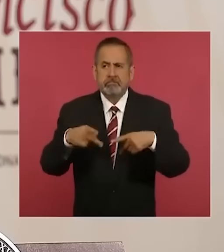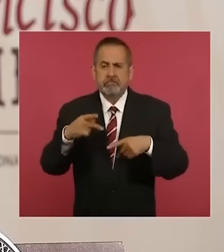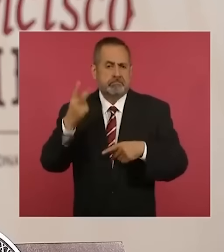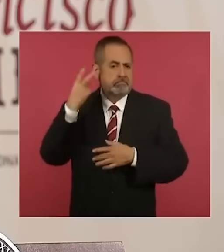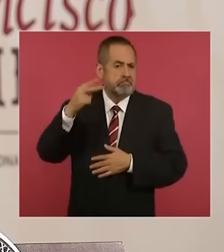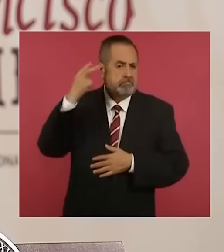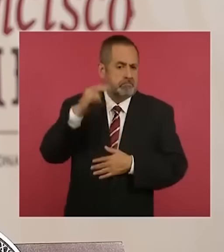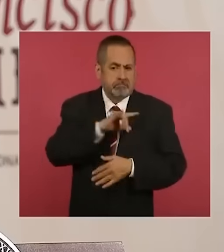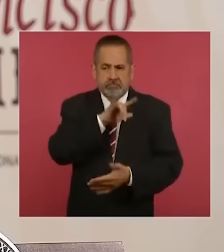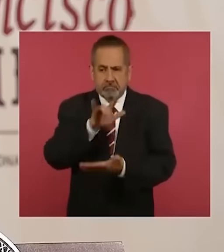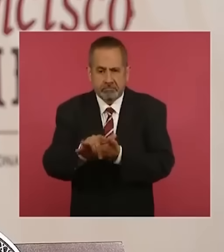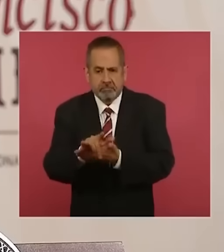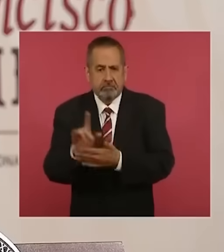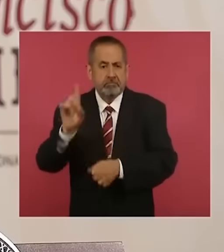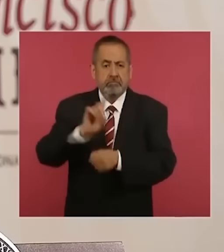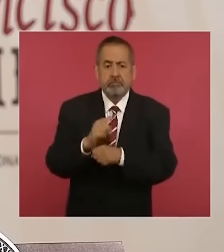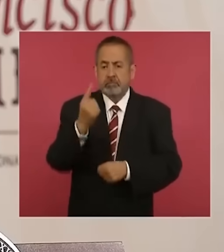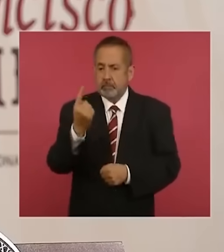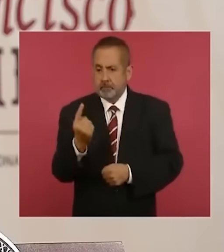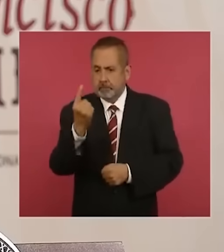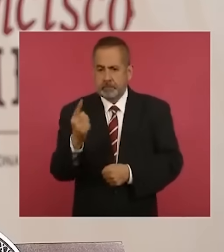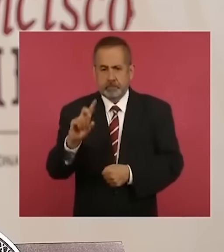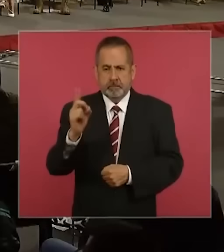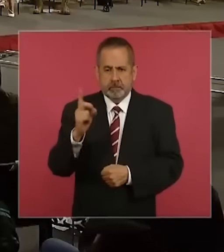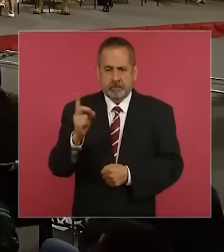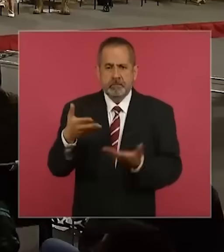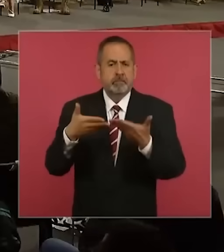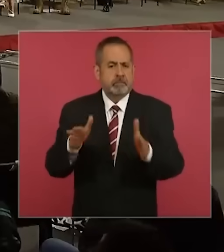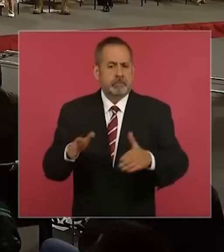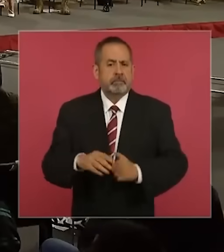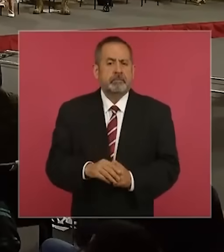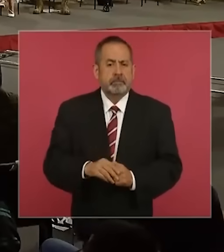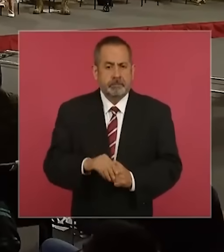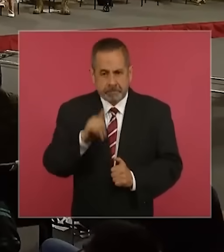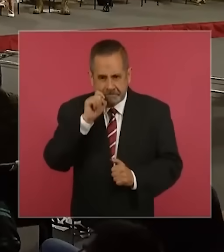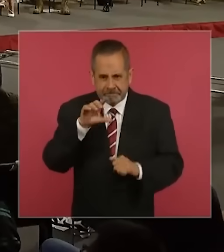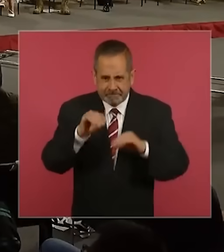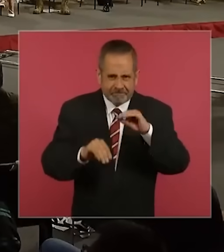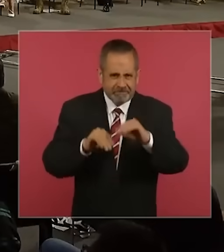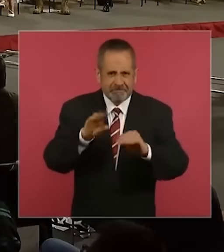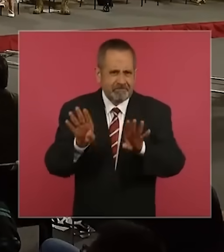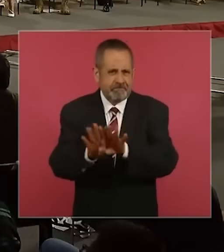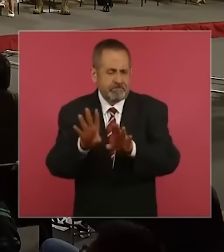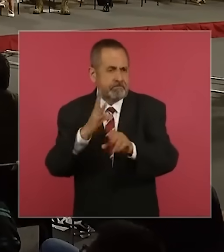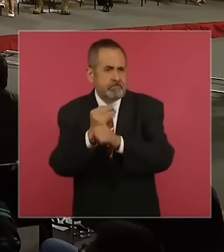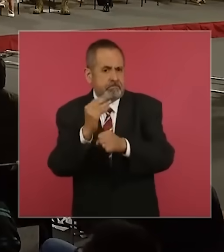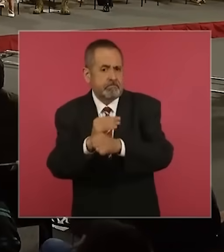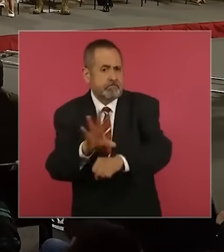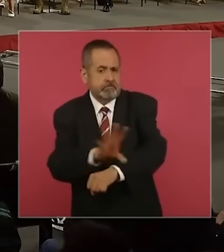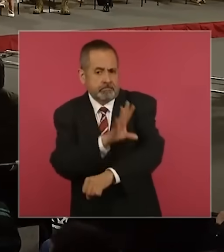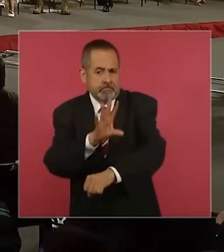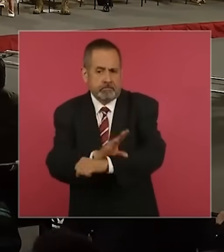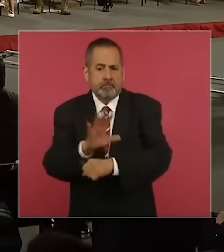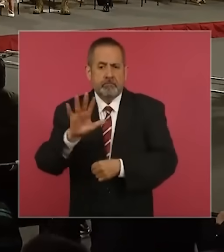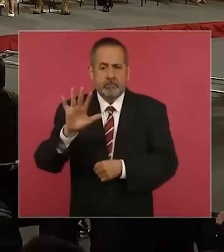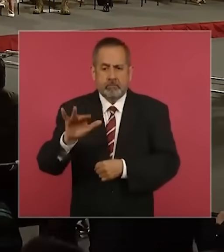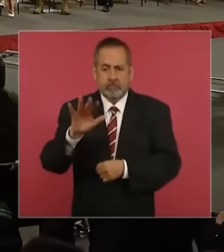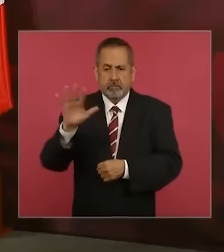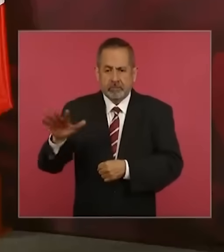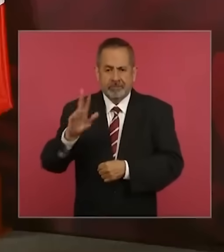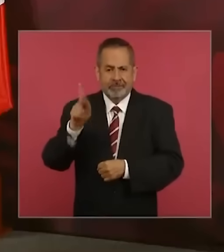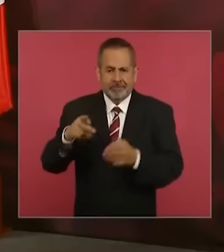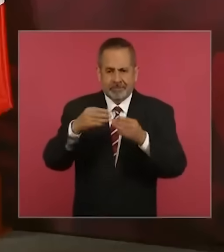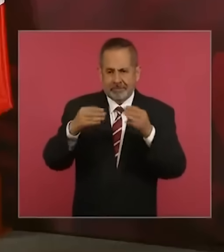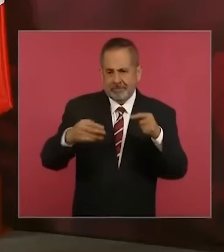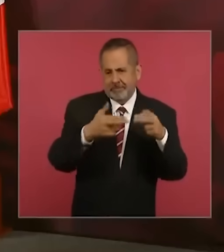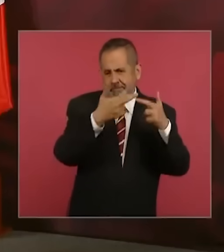1 de diciembre. También hay un importante esfuerzo de construcción de infraestructura eléctrica de 55 kilómetros para